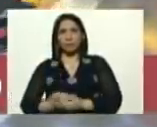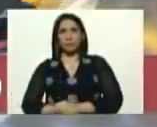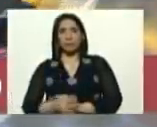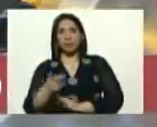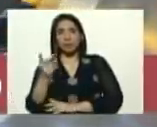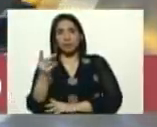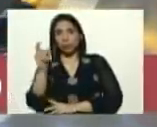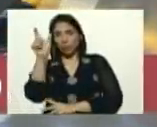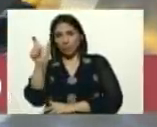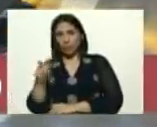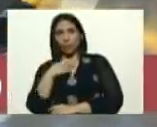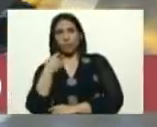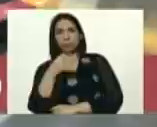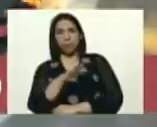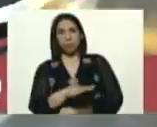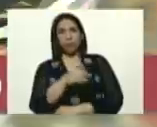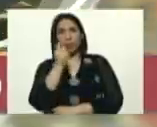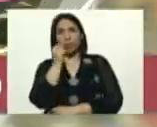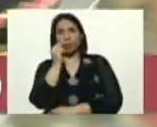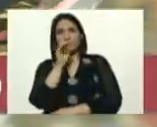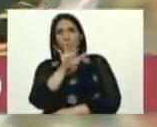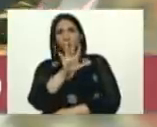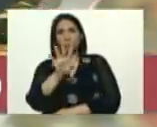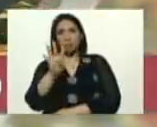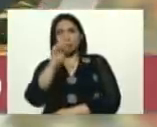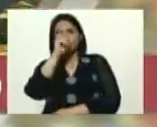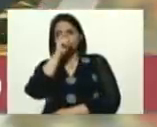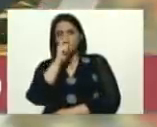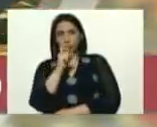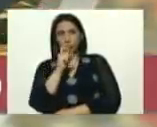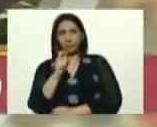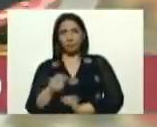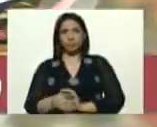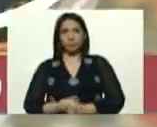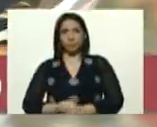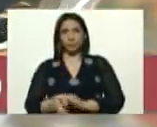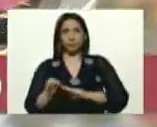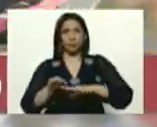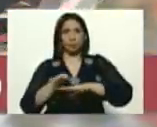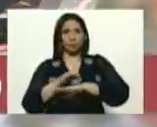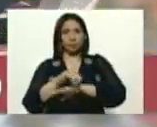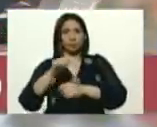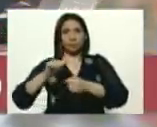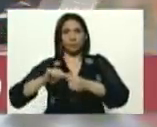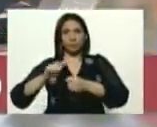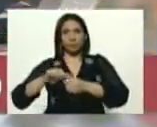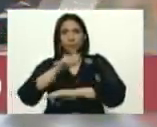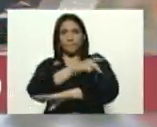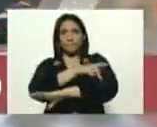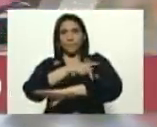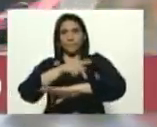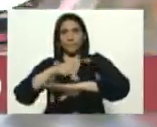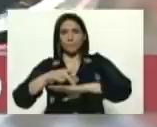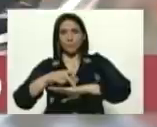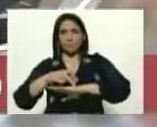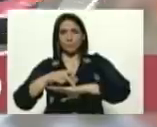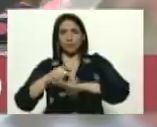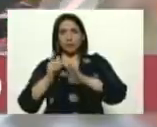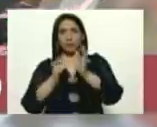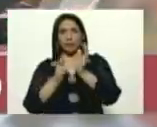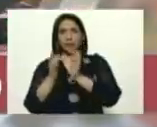segundo caso es un hombre de 54 años de edad del municipio Maracaibo, parroquia Cristo de